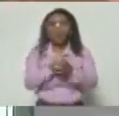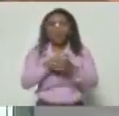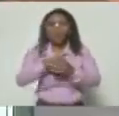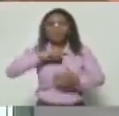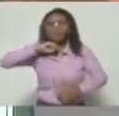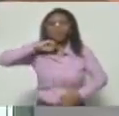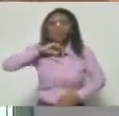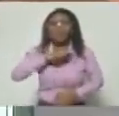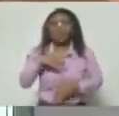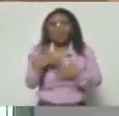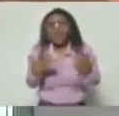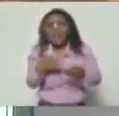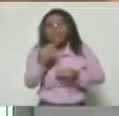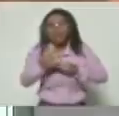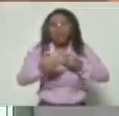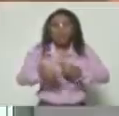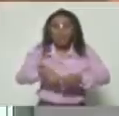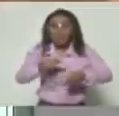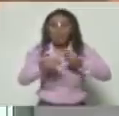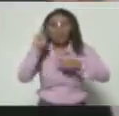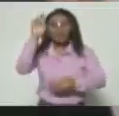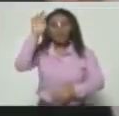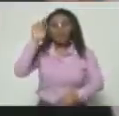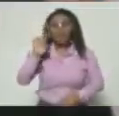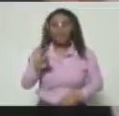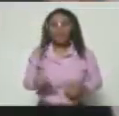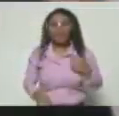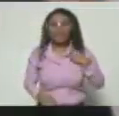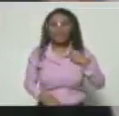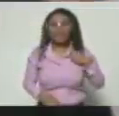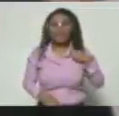se construye todos los días,